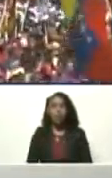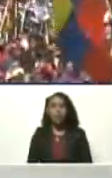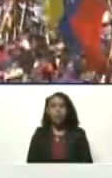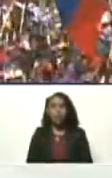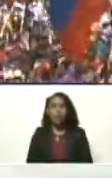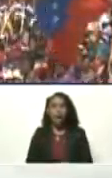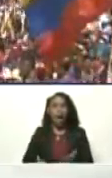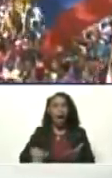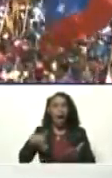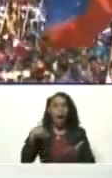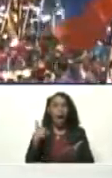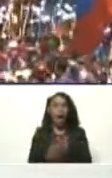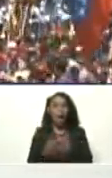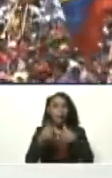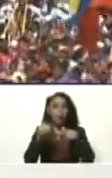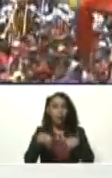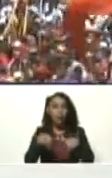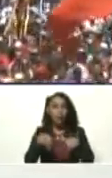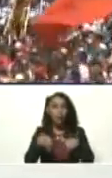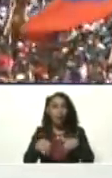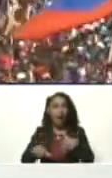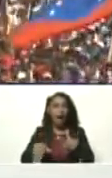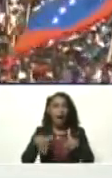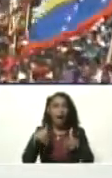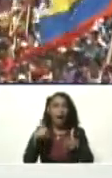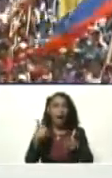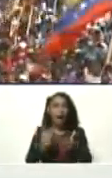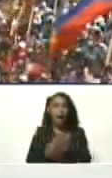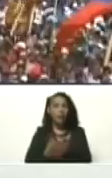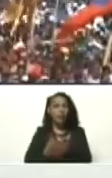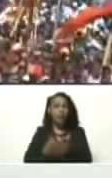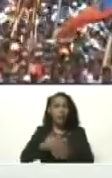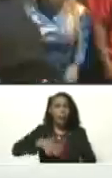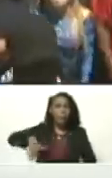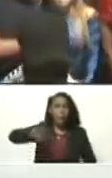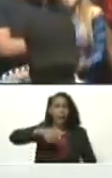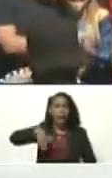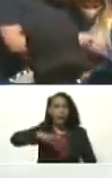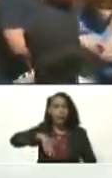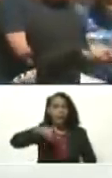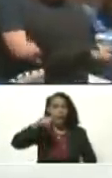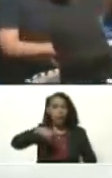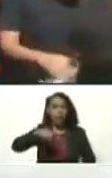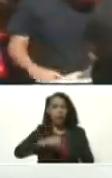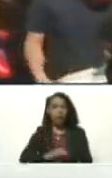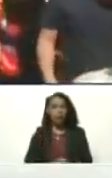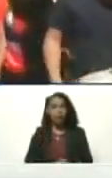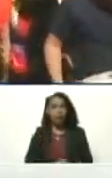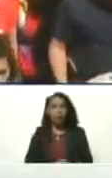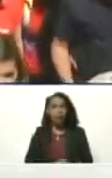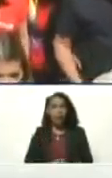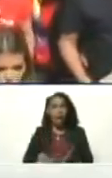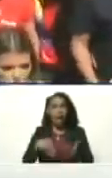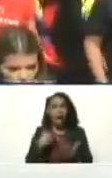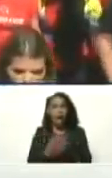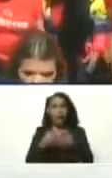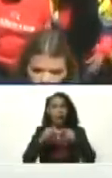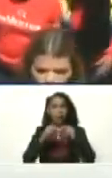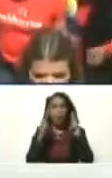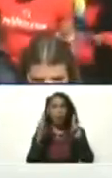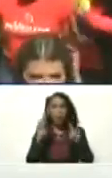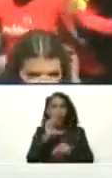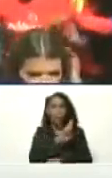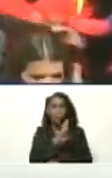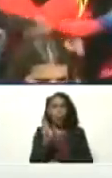hasta aquí, hasta la Plaza Oliari, hasta aquí, hasta el Puente República